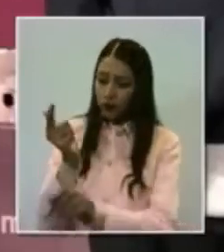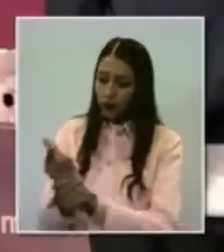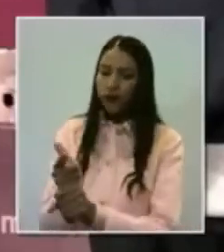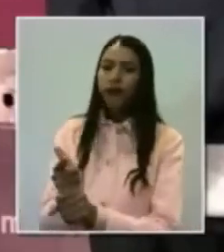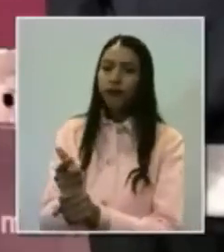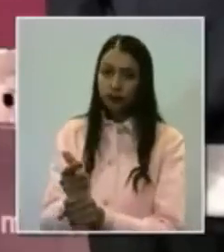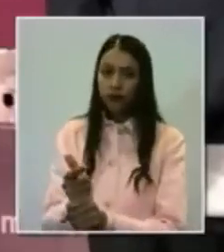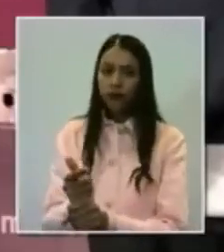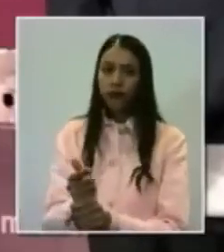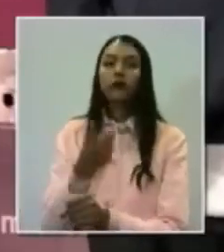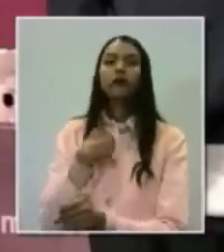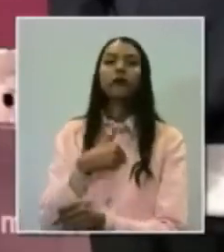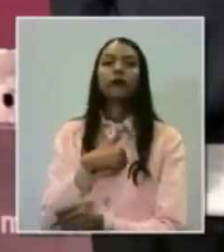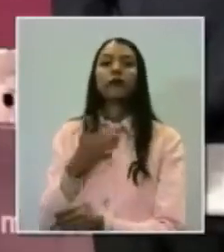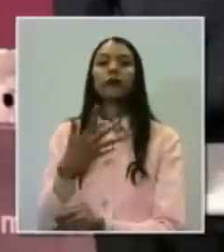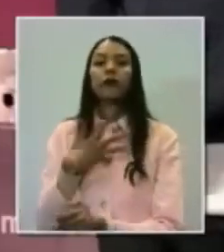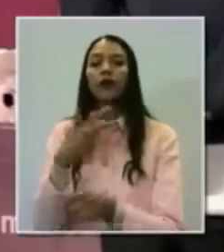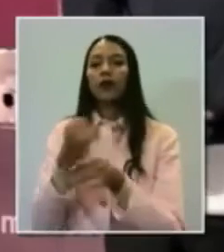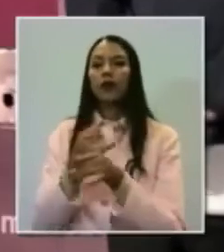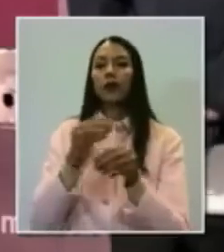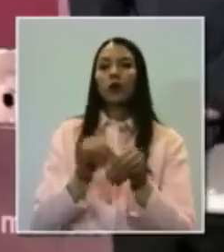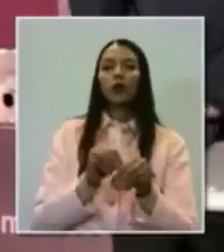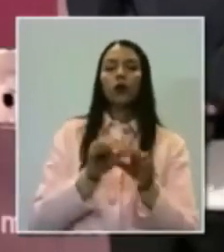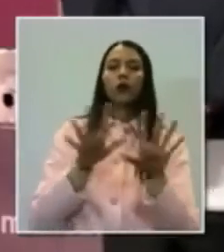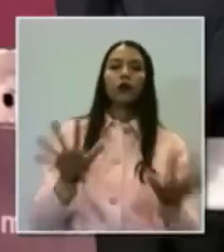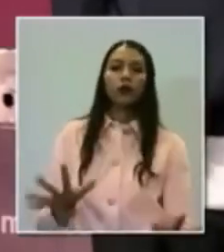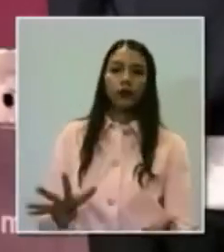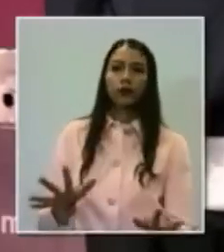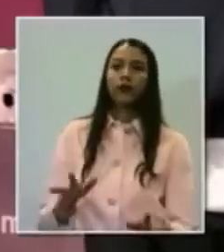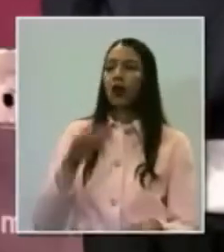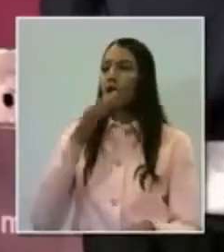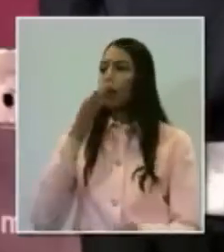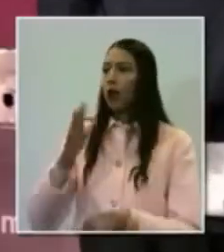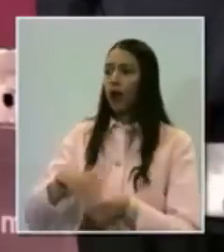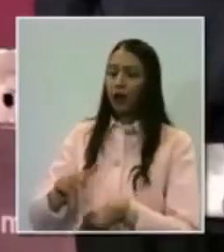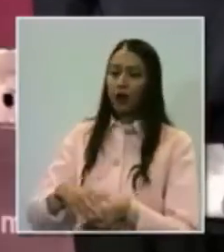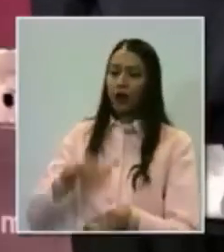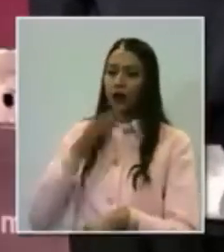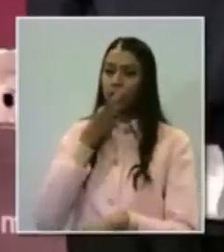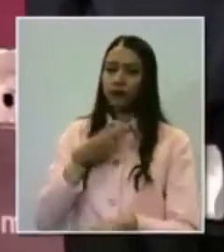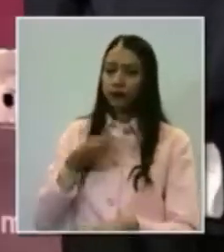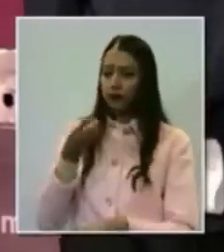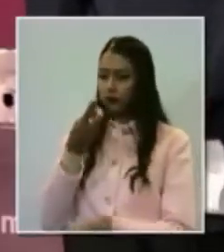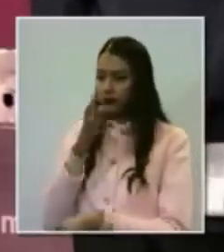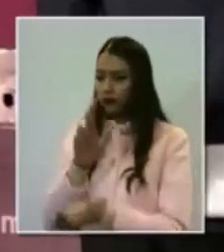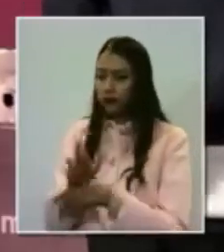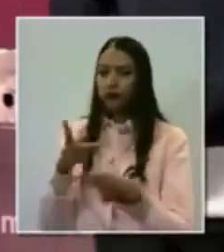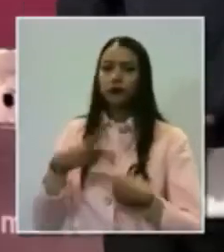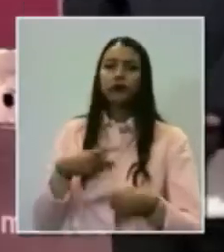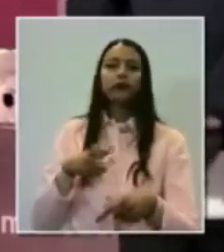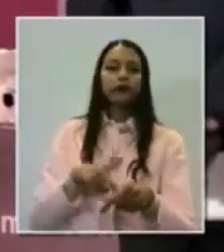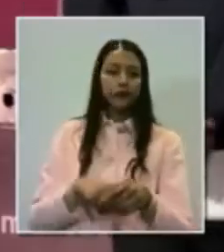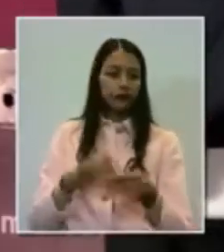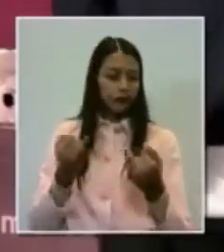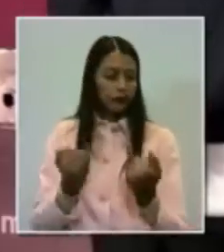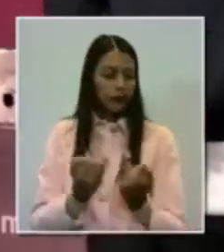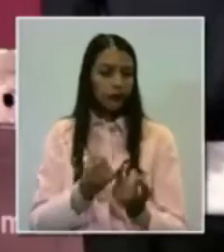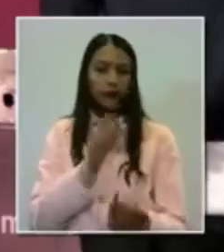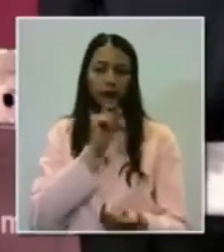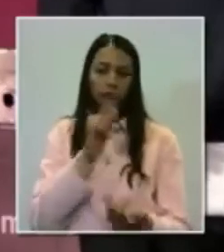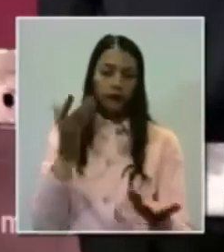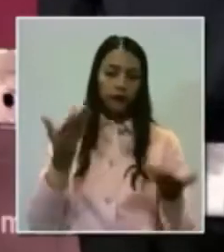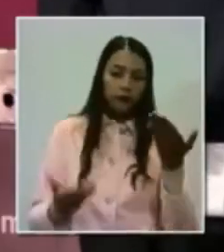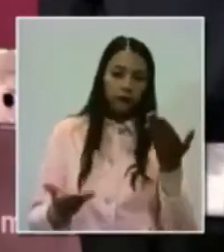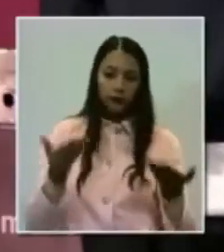identificamos lo que nosotros tenemos en la información que nos reporta la dirección de personal, y